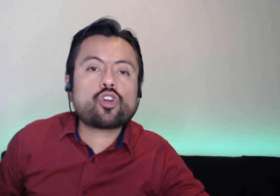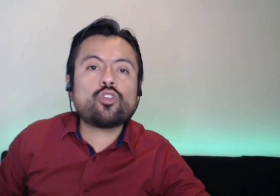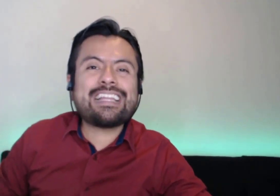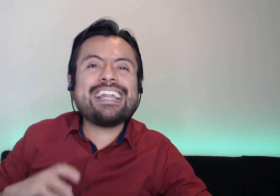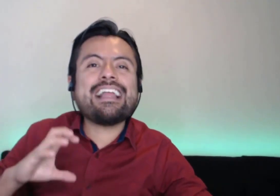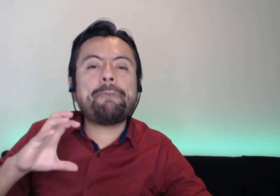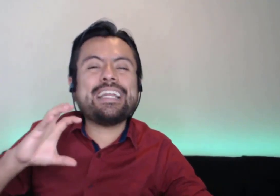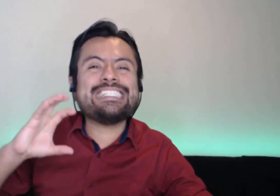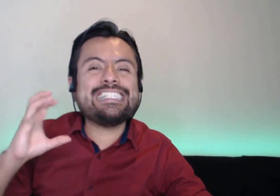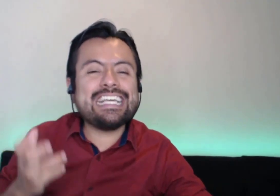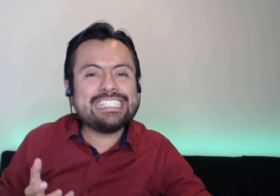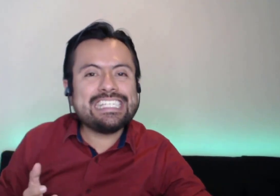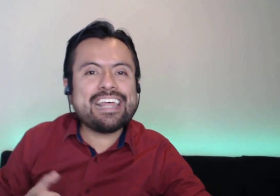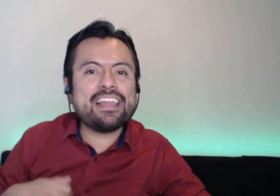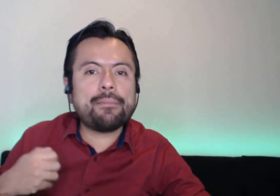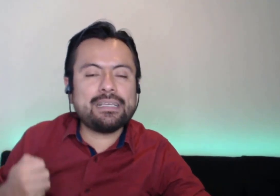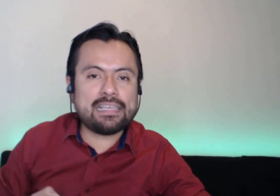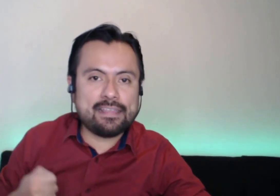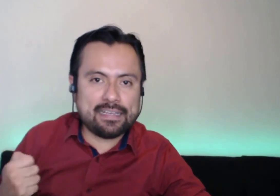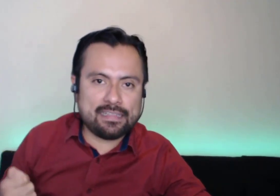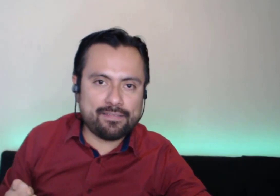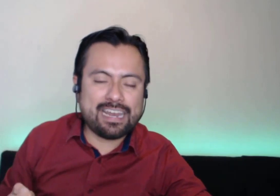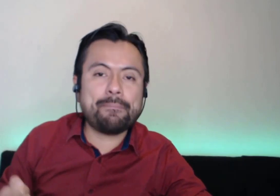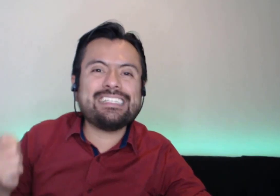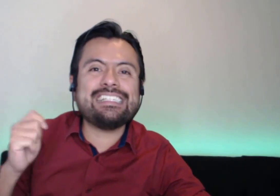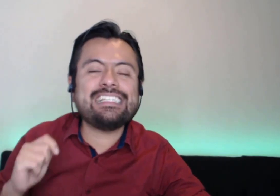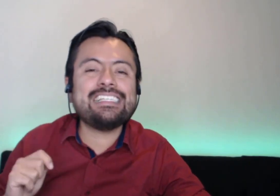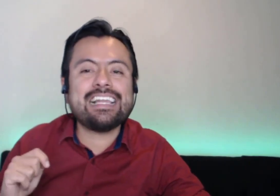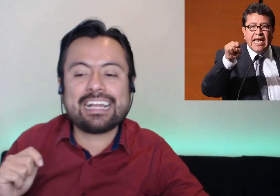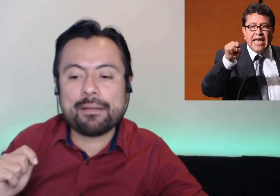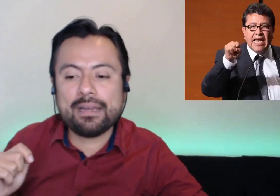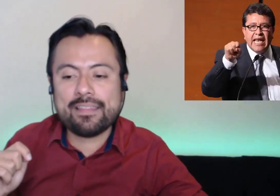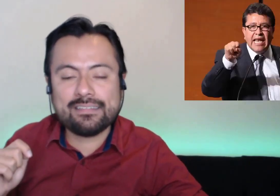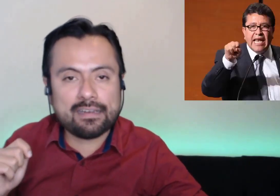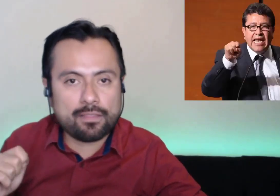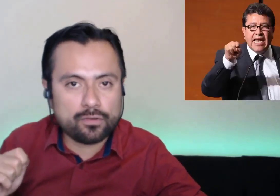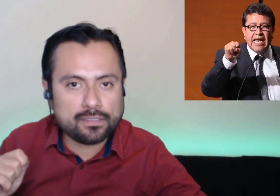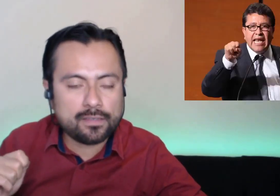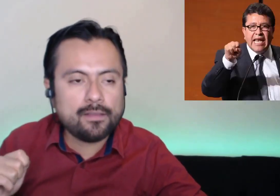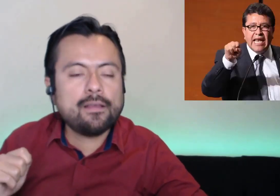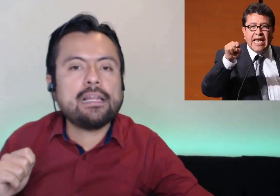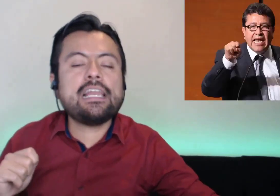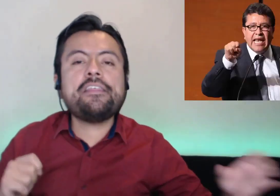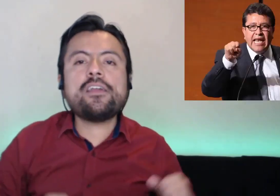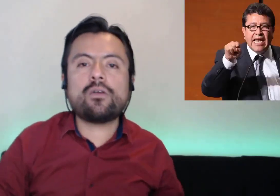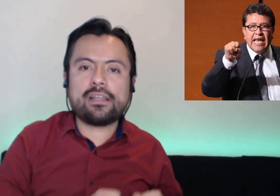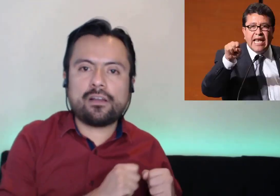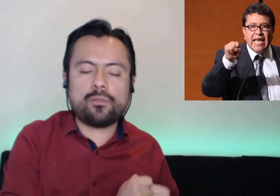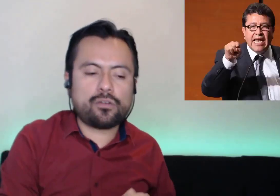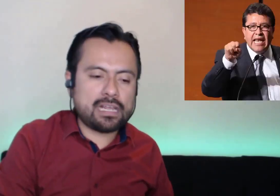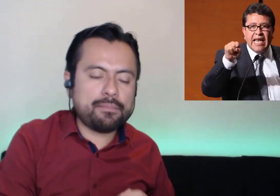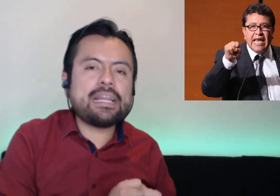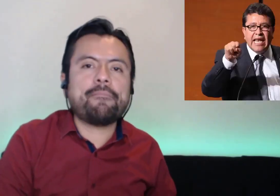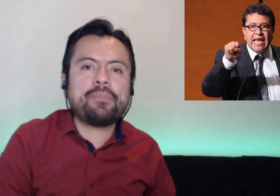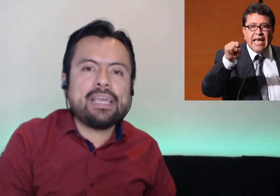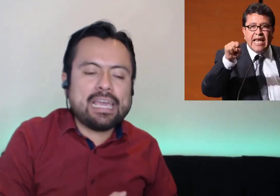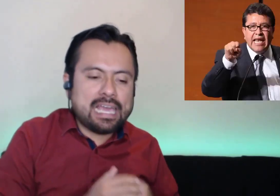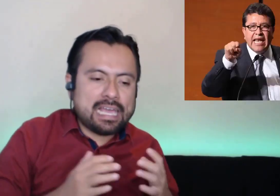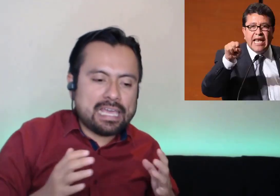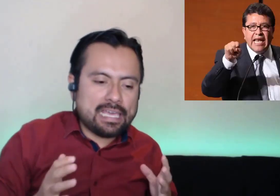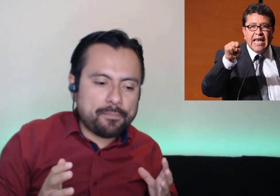rotar la presidencia de la mesa directiva a la presidencia de la cámara de senadores le dijo a ricardo monreal